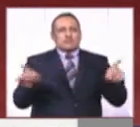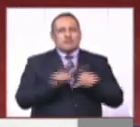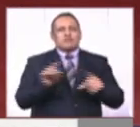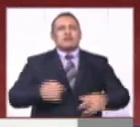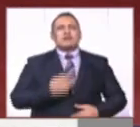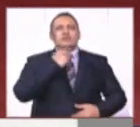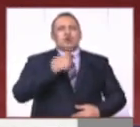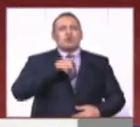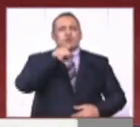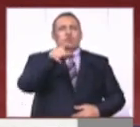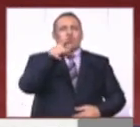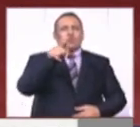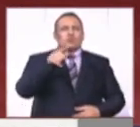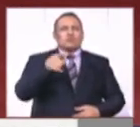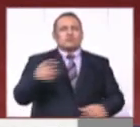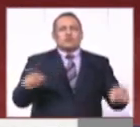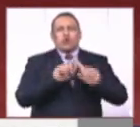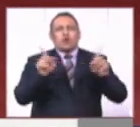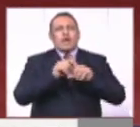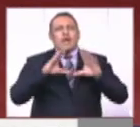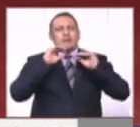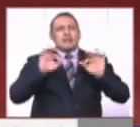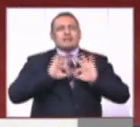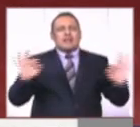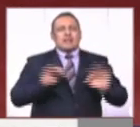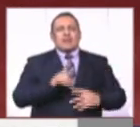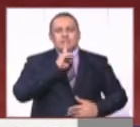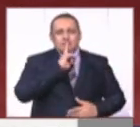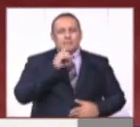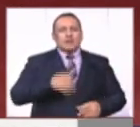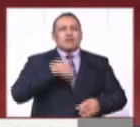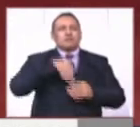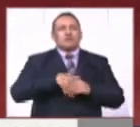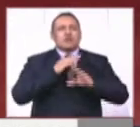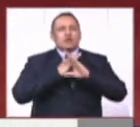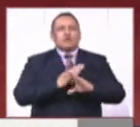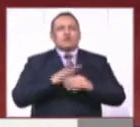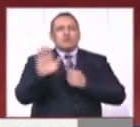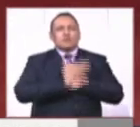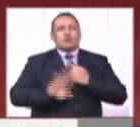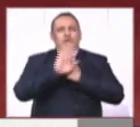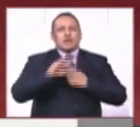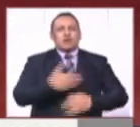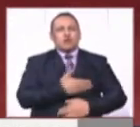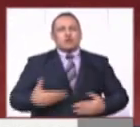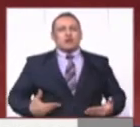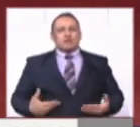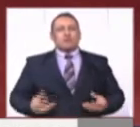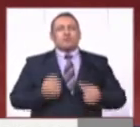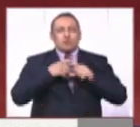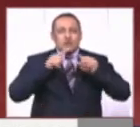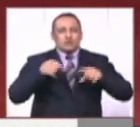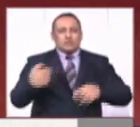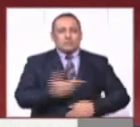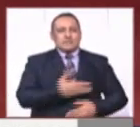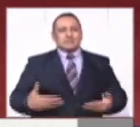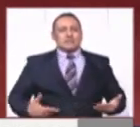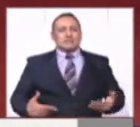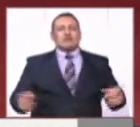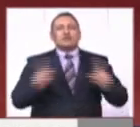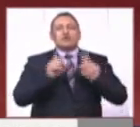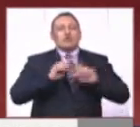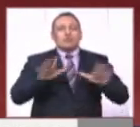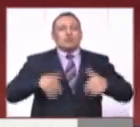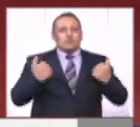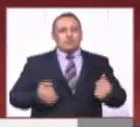levantan el dedo acusador no dicen nada callan y votan en contra blindan a este gobierno por lo tanto presidente no